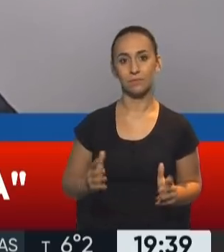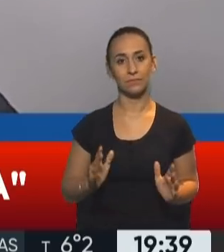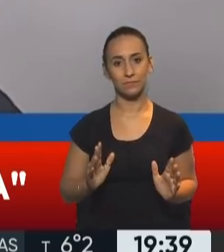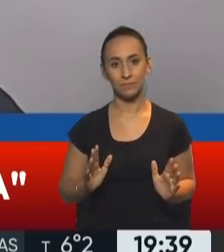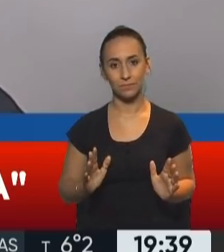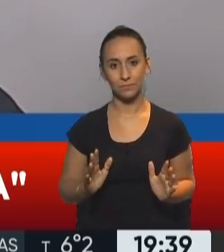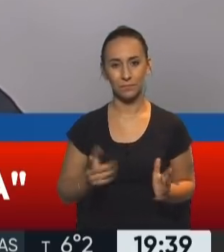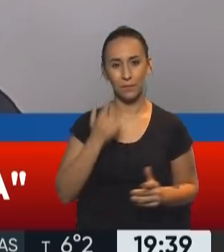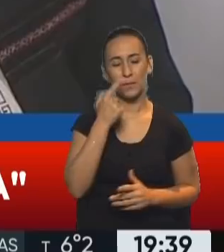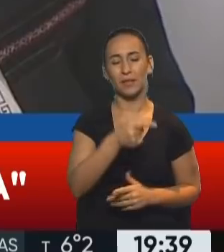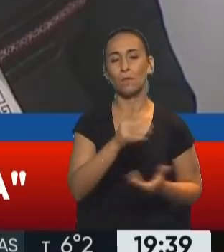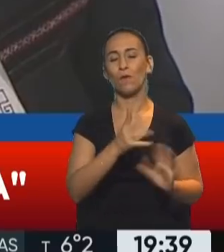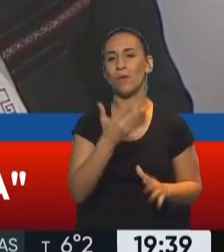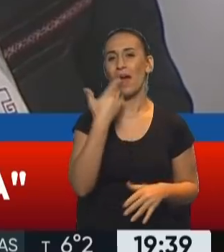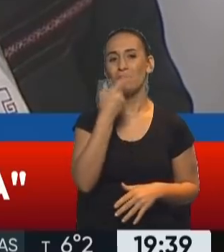los